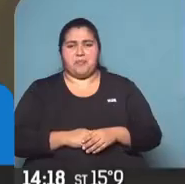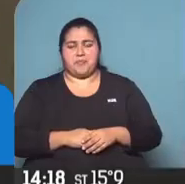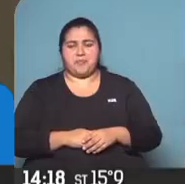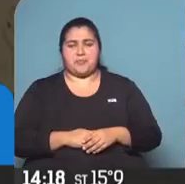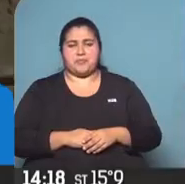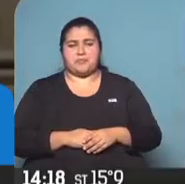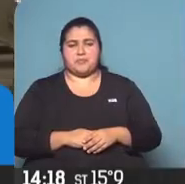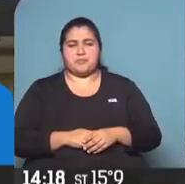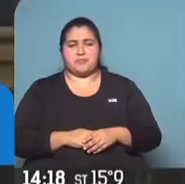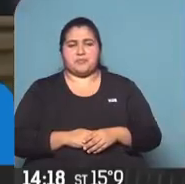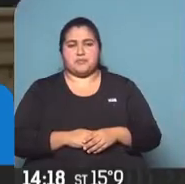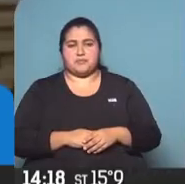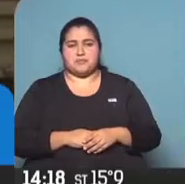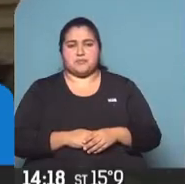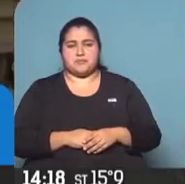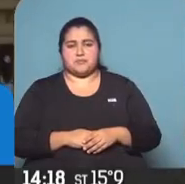sí